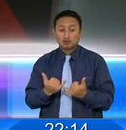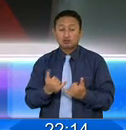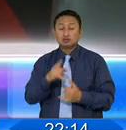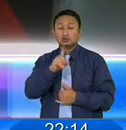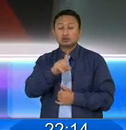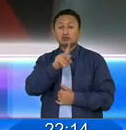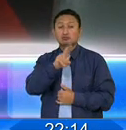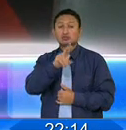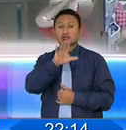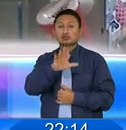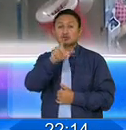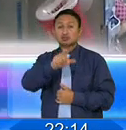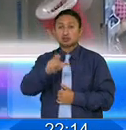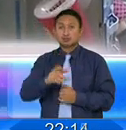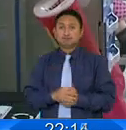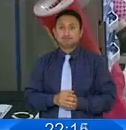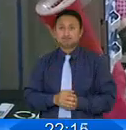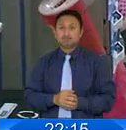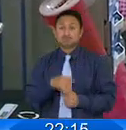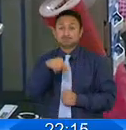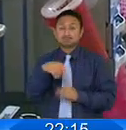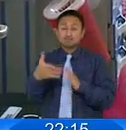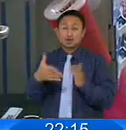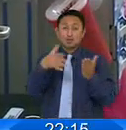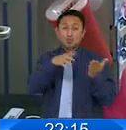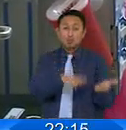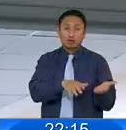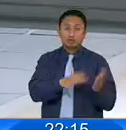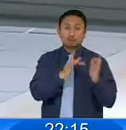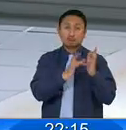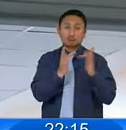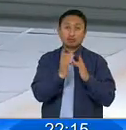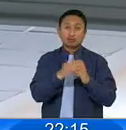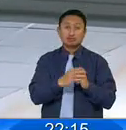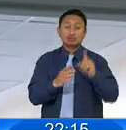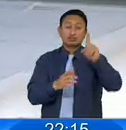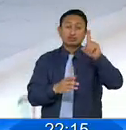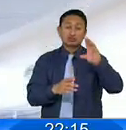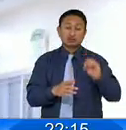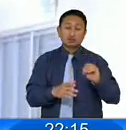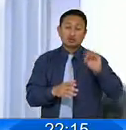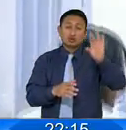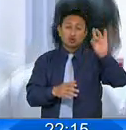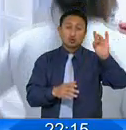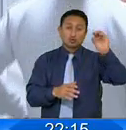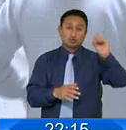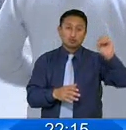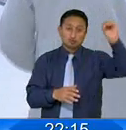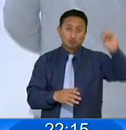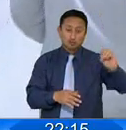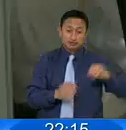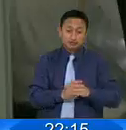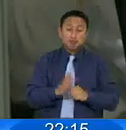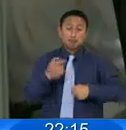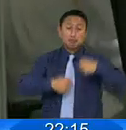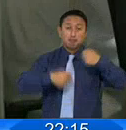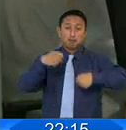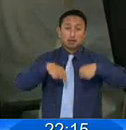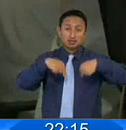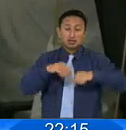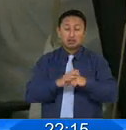125 personas. La mortalidad en exceso durante el mes de abril fue del 108%. En los días que va del mes de mayo se tiene más